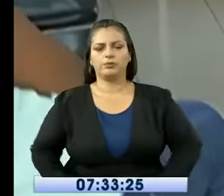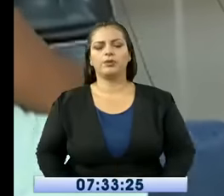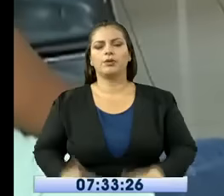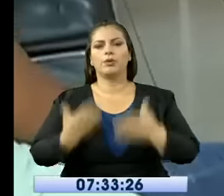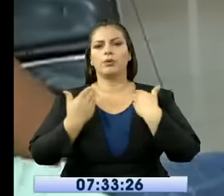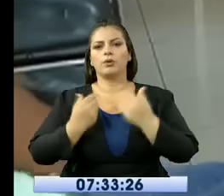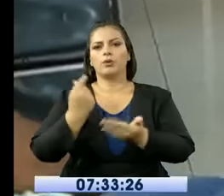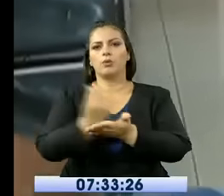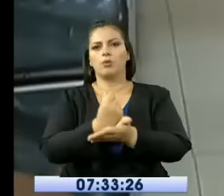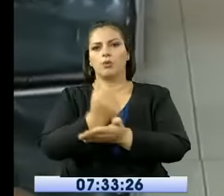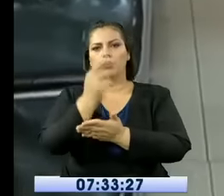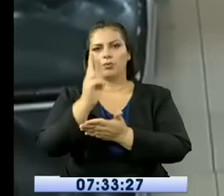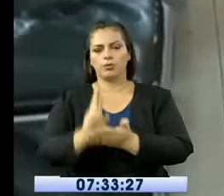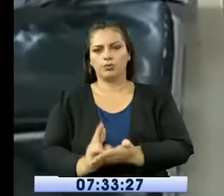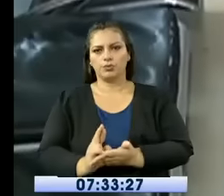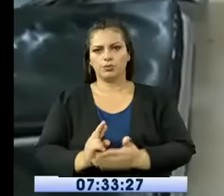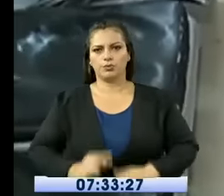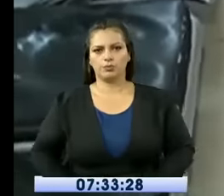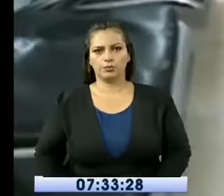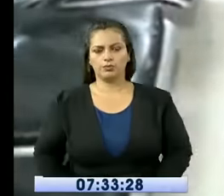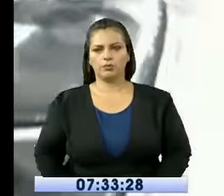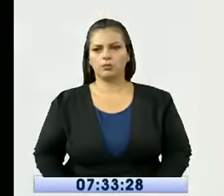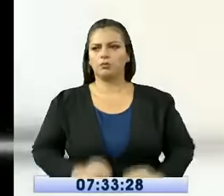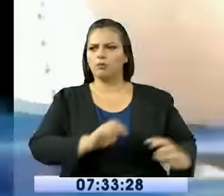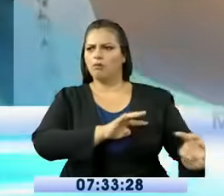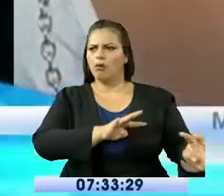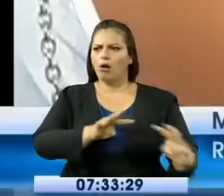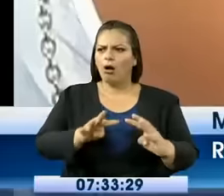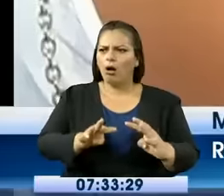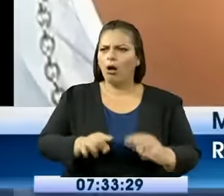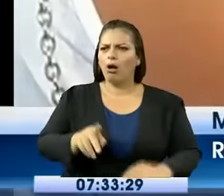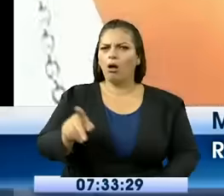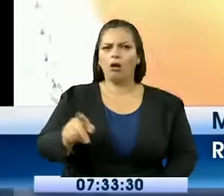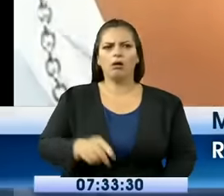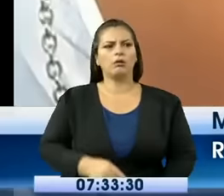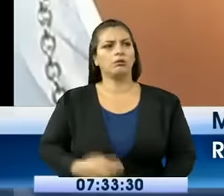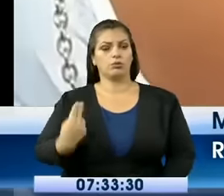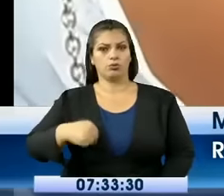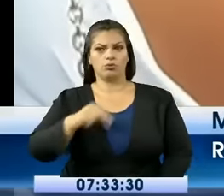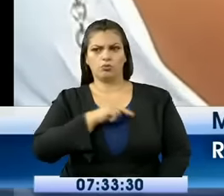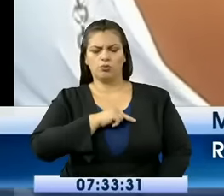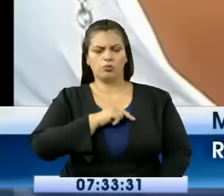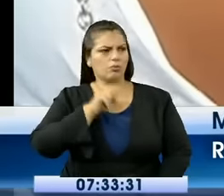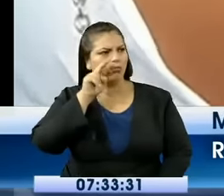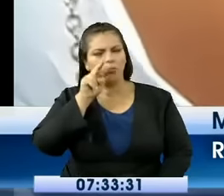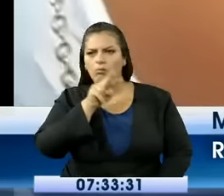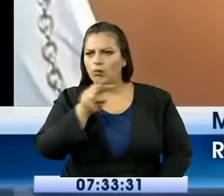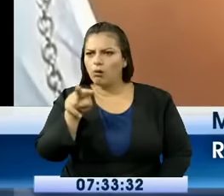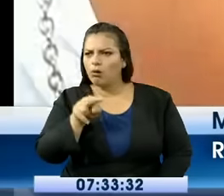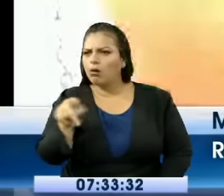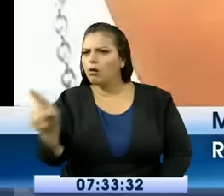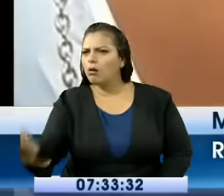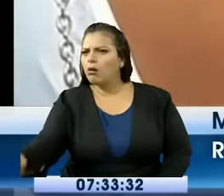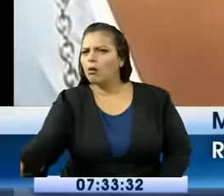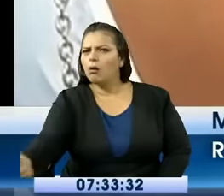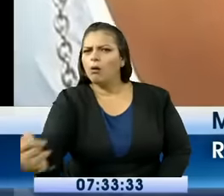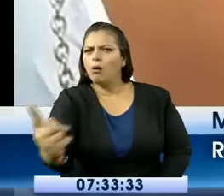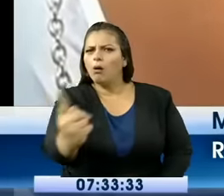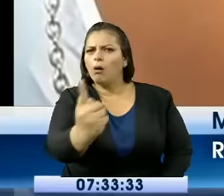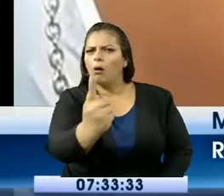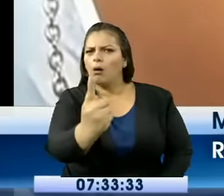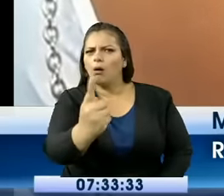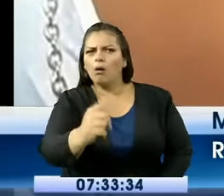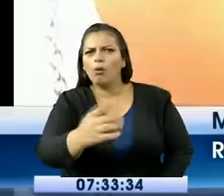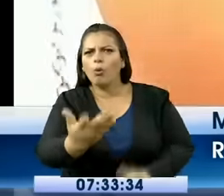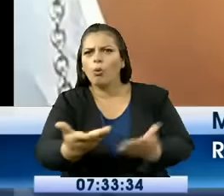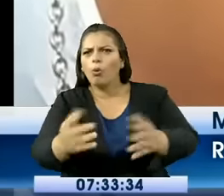haberlo neutralizado procedieron a llamar a la policía. Nosotros lo cogimos porque él pasó por la casa viendo incluso qué más podía haber